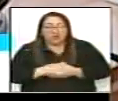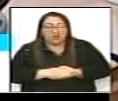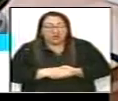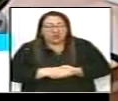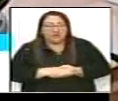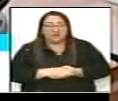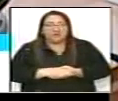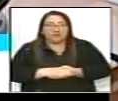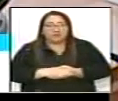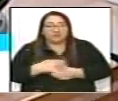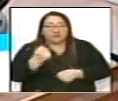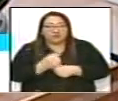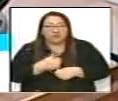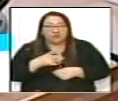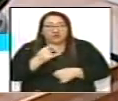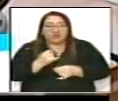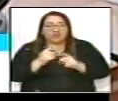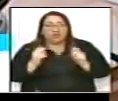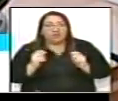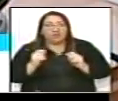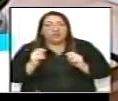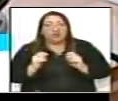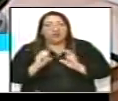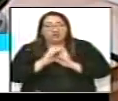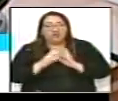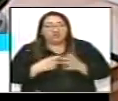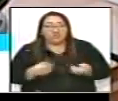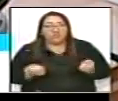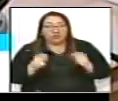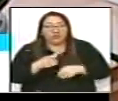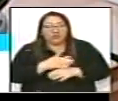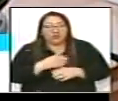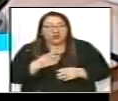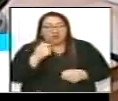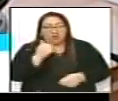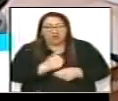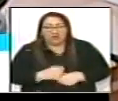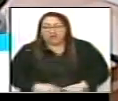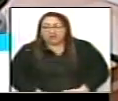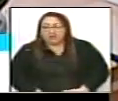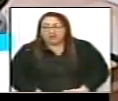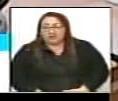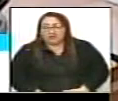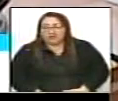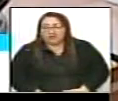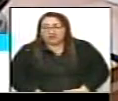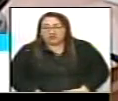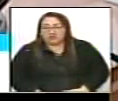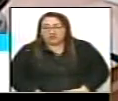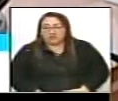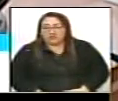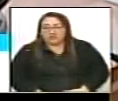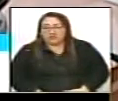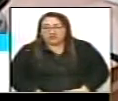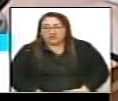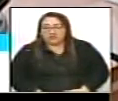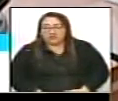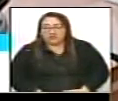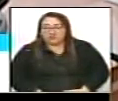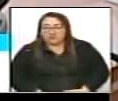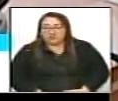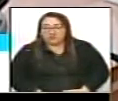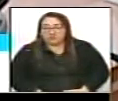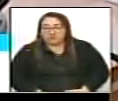que podían ejecutarse, ya que el Tribunal Constitucional suspendió la obligación de hacer obras. No podíamos hacer obras, pero sí